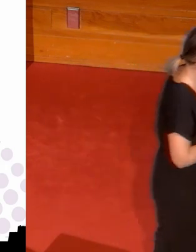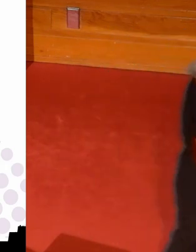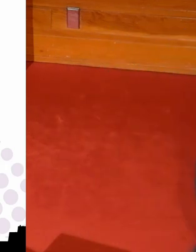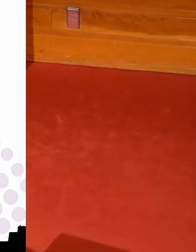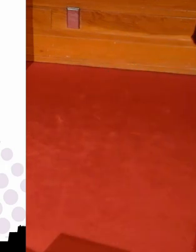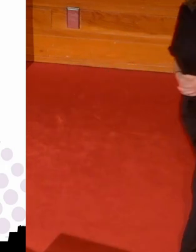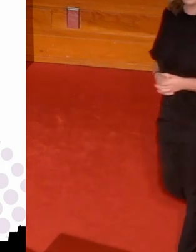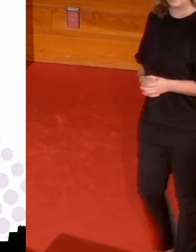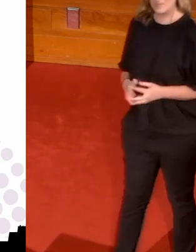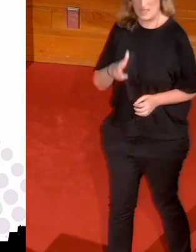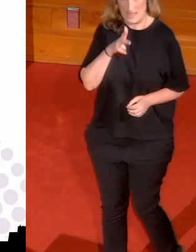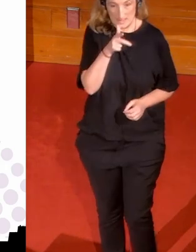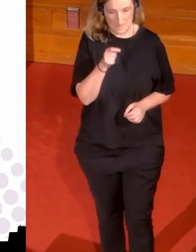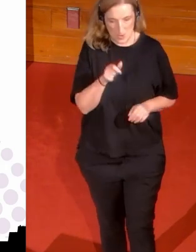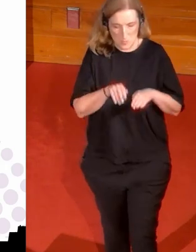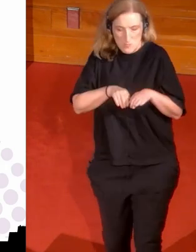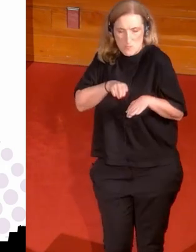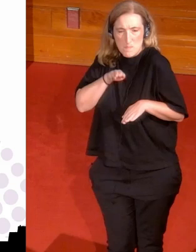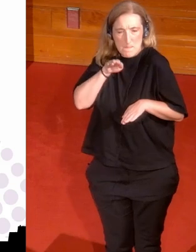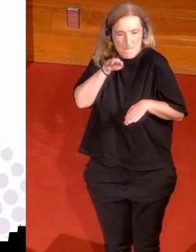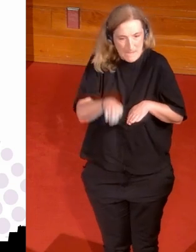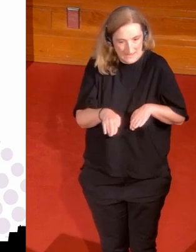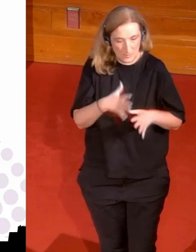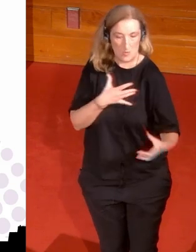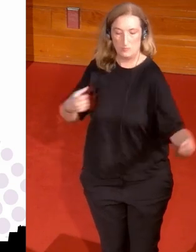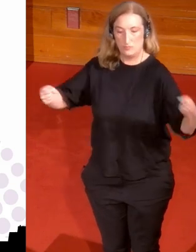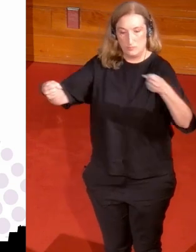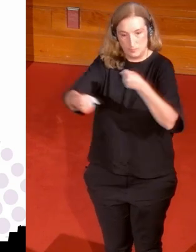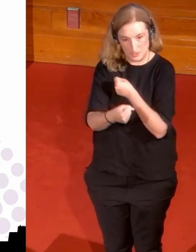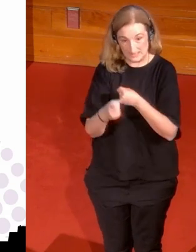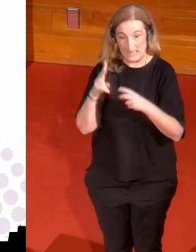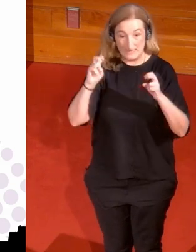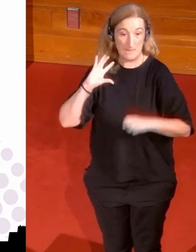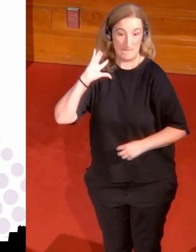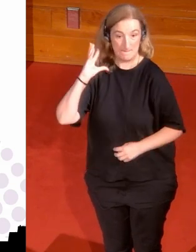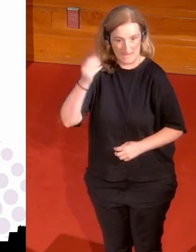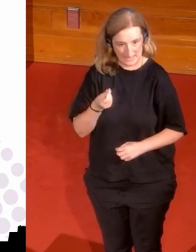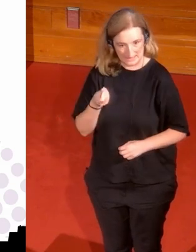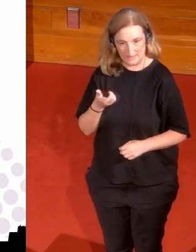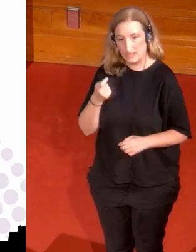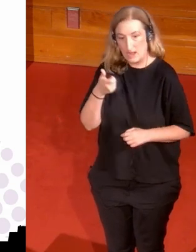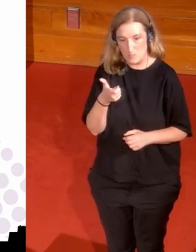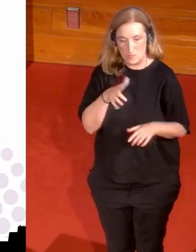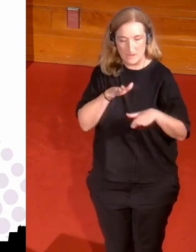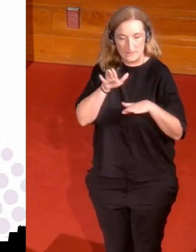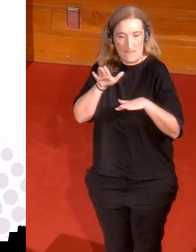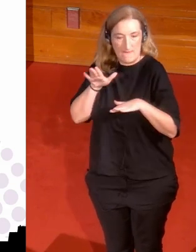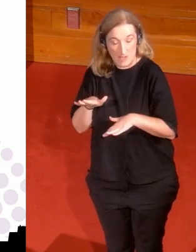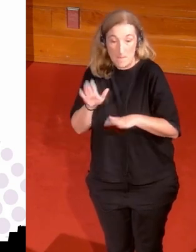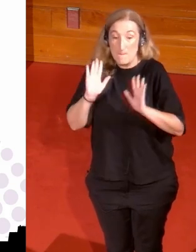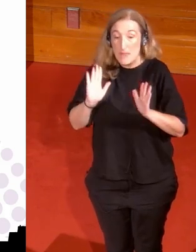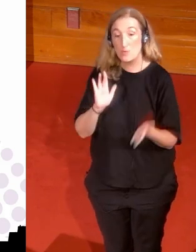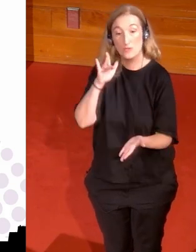pasito más allá en el reconocimiento en la empatía Respecto a los palestinos Pero el día que esté en la